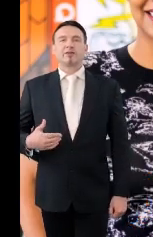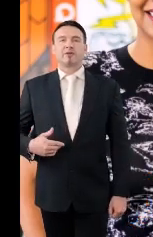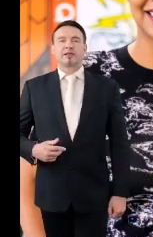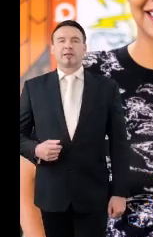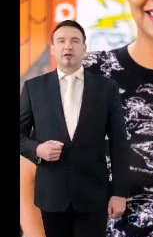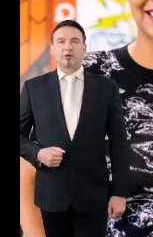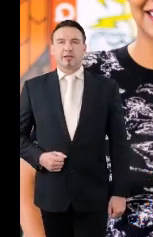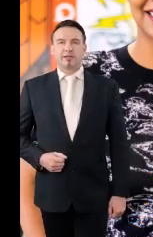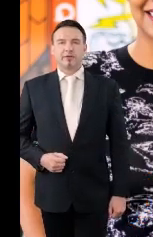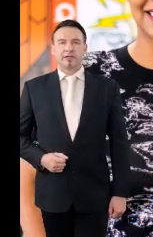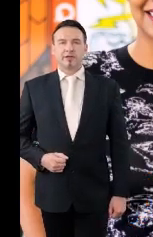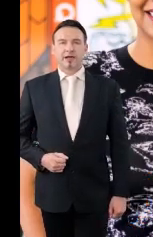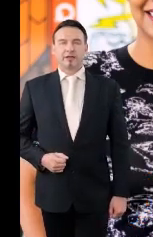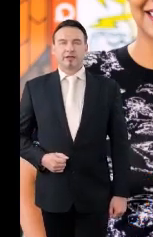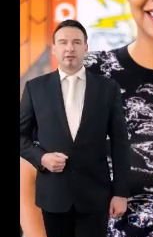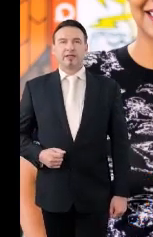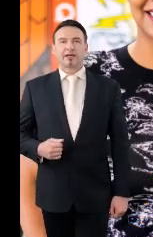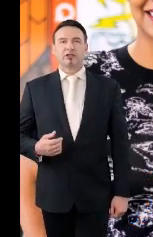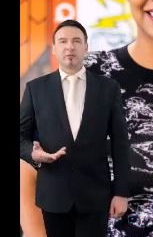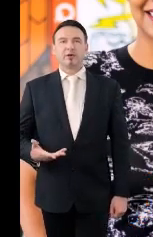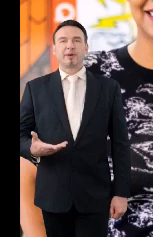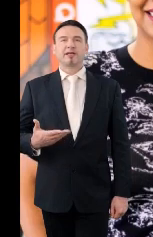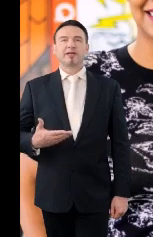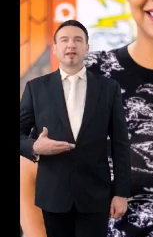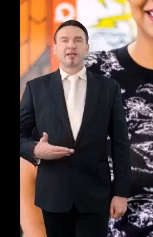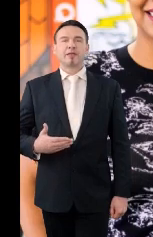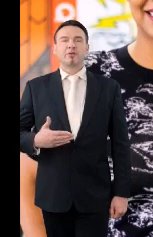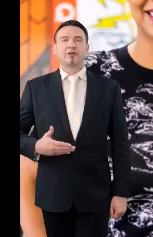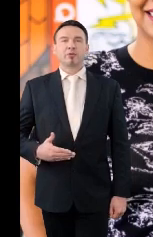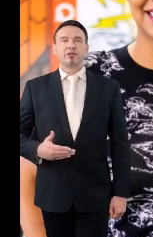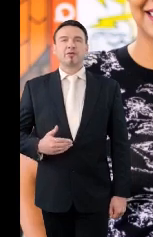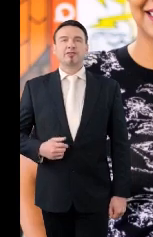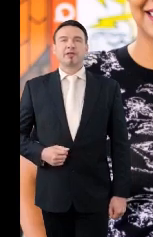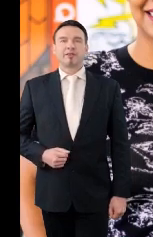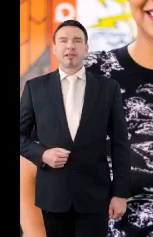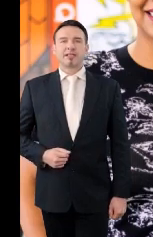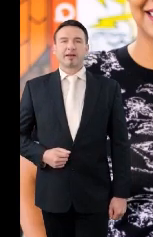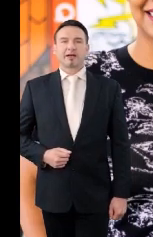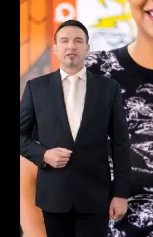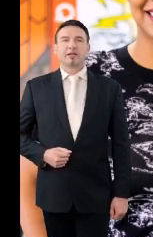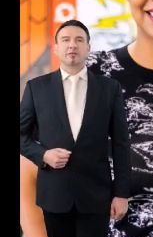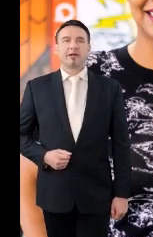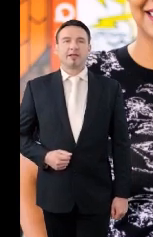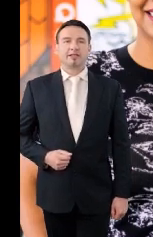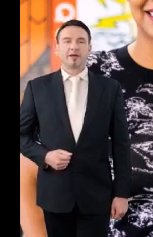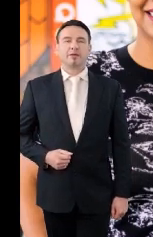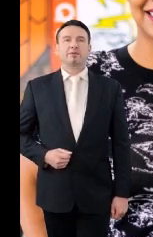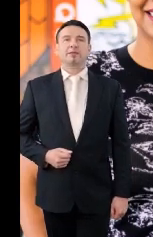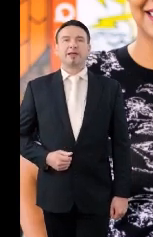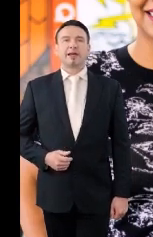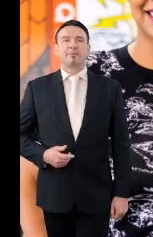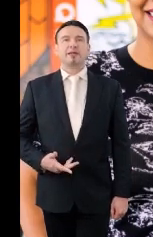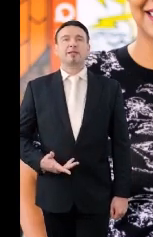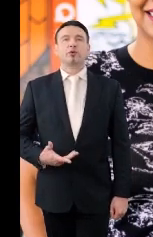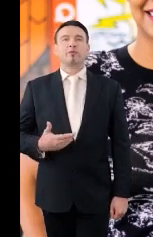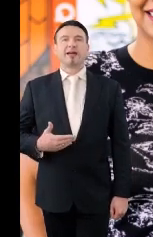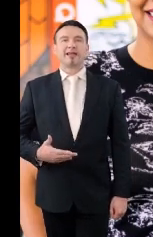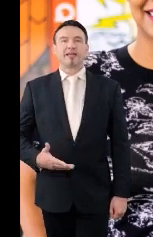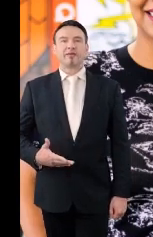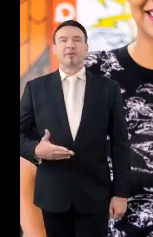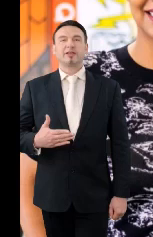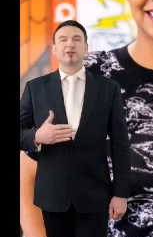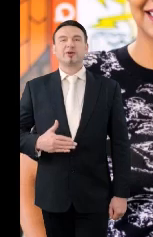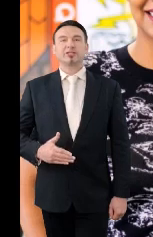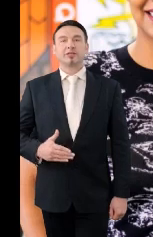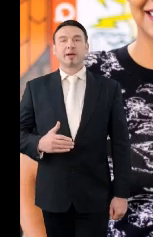sociales y que favorecen el comercio binacional, tales como el Parque Recreativo y Deportivo Cerro de las Abejas en la zona este, la rampa interurbana